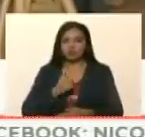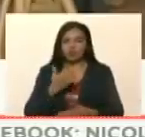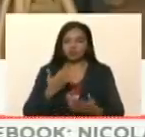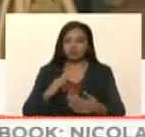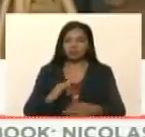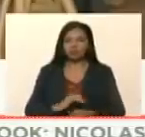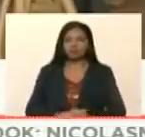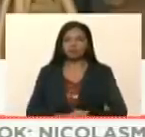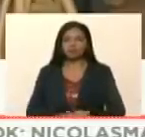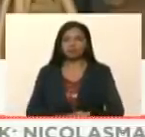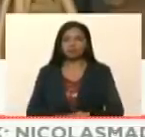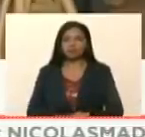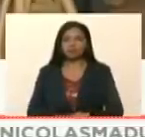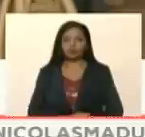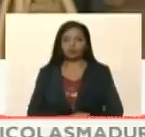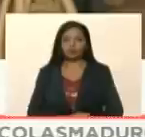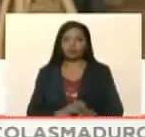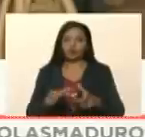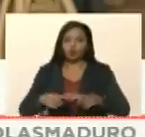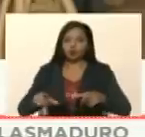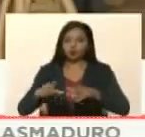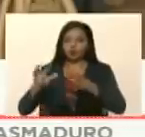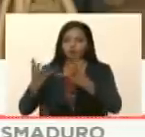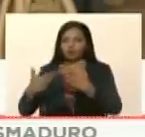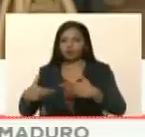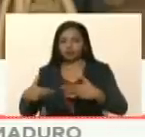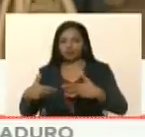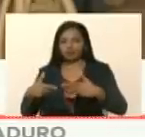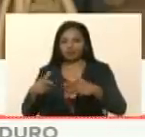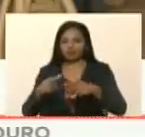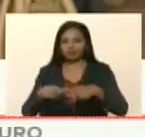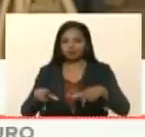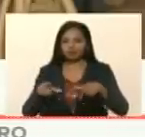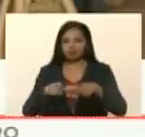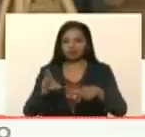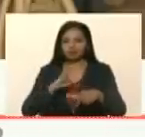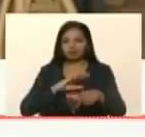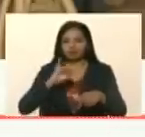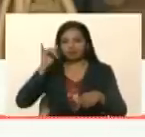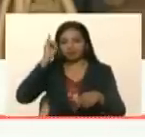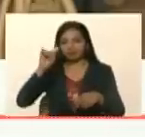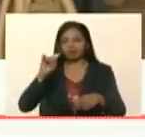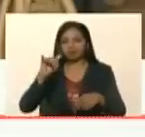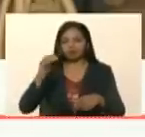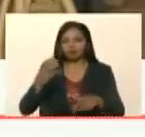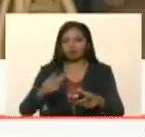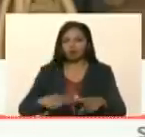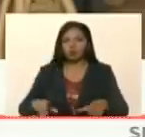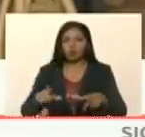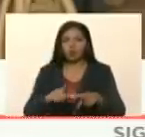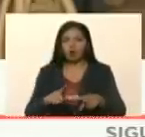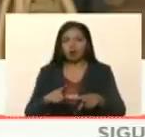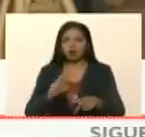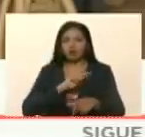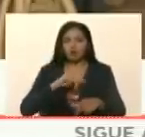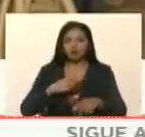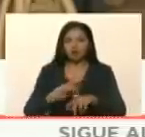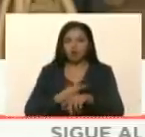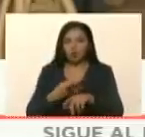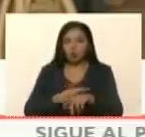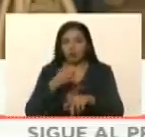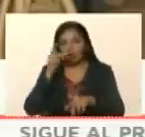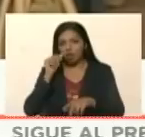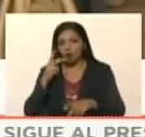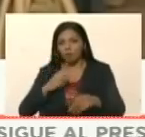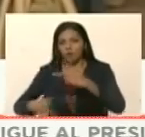Yaracuy, zona industrial de Chivacoa, estado Yaracuy, planta avícola, con nuestro gobernador